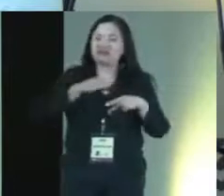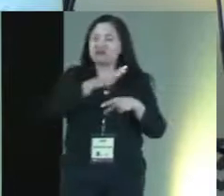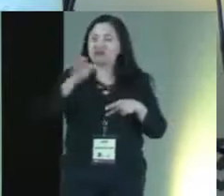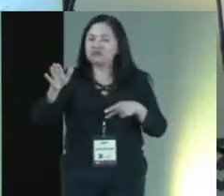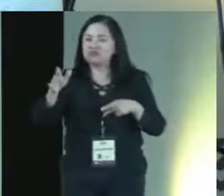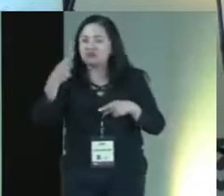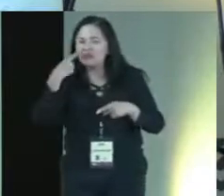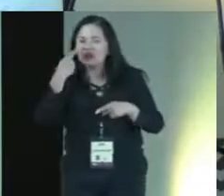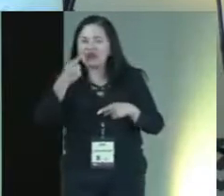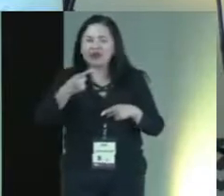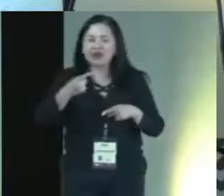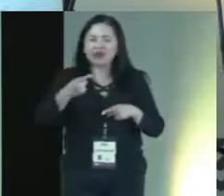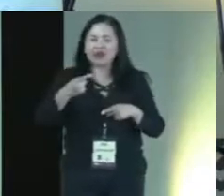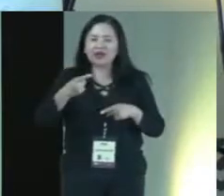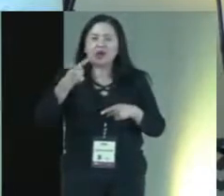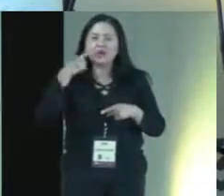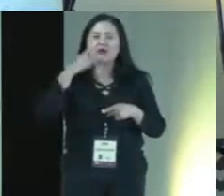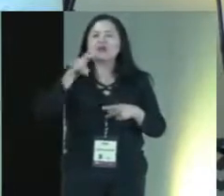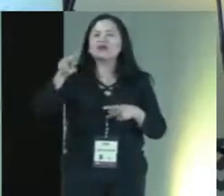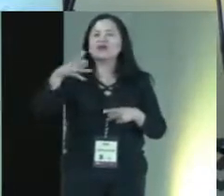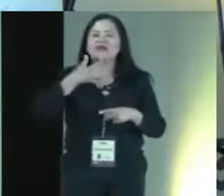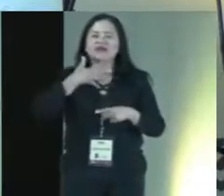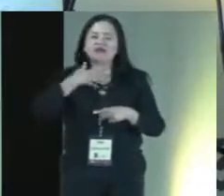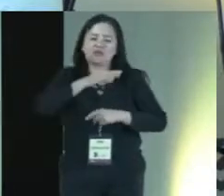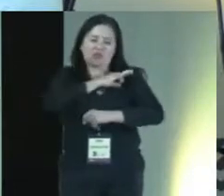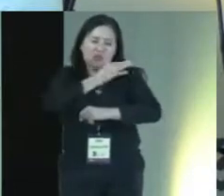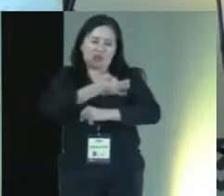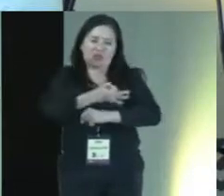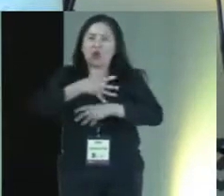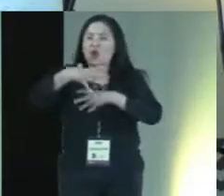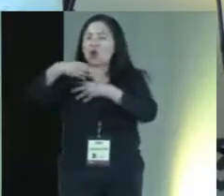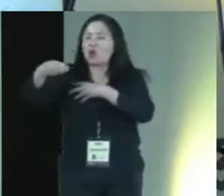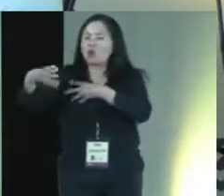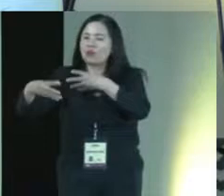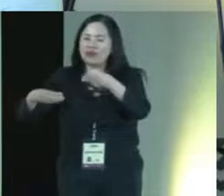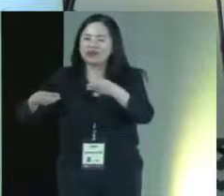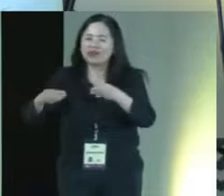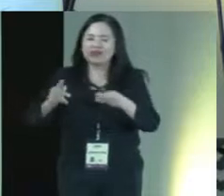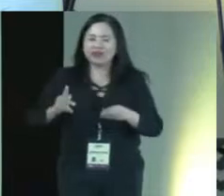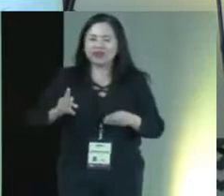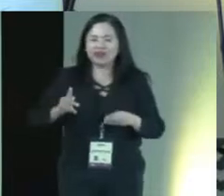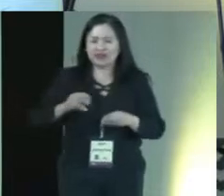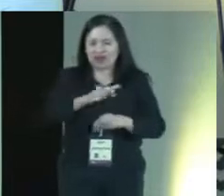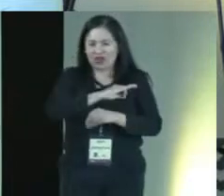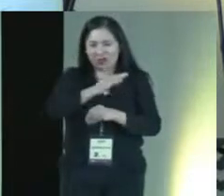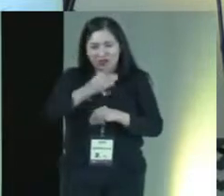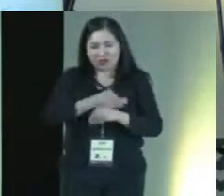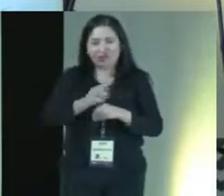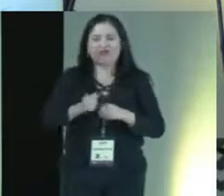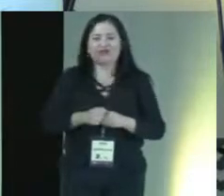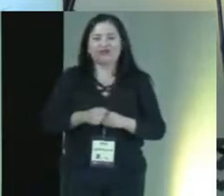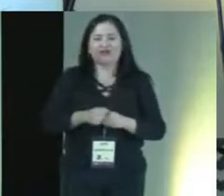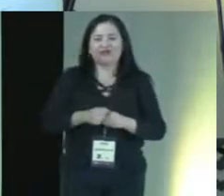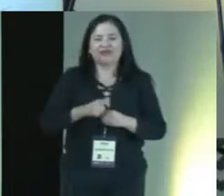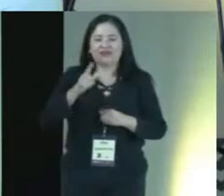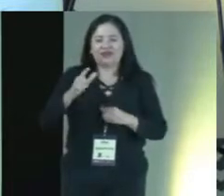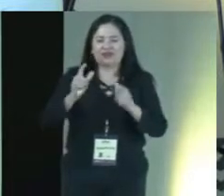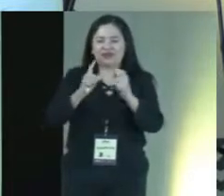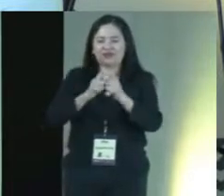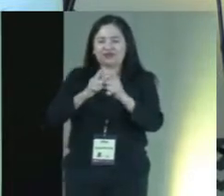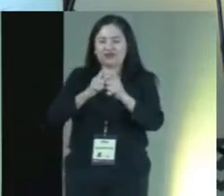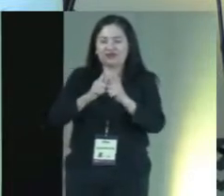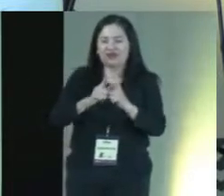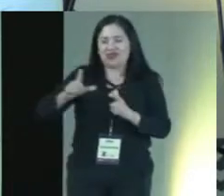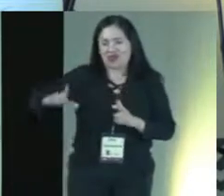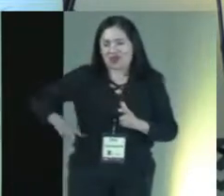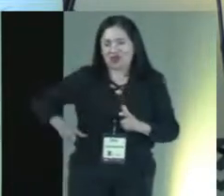ser atraídos por el poder y compartir el poder. Las sanas distancias y la descentralización